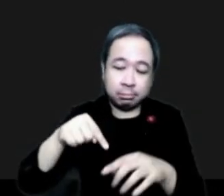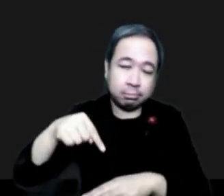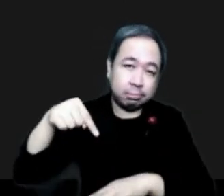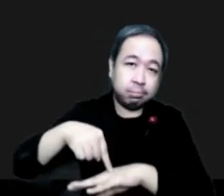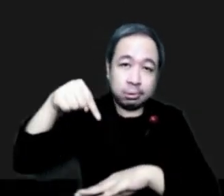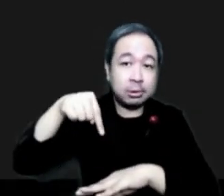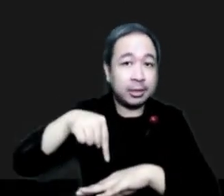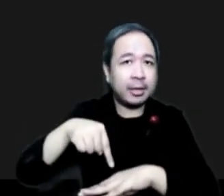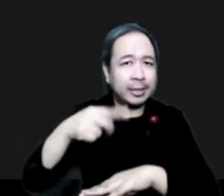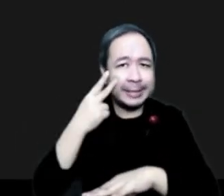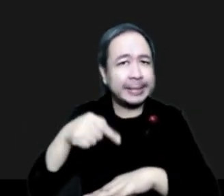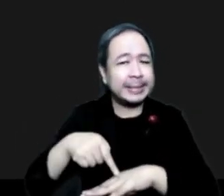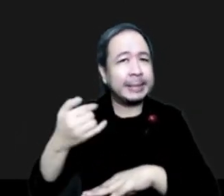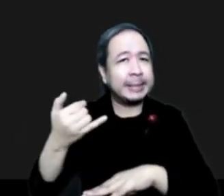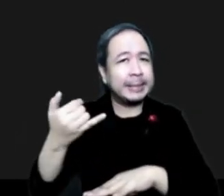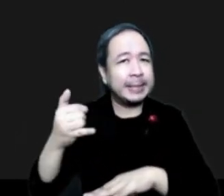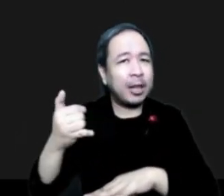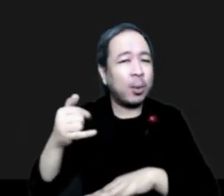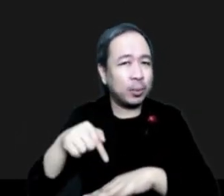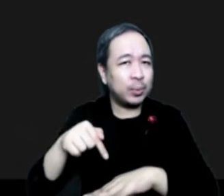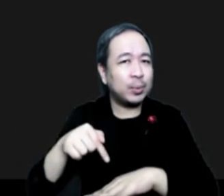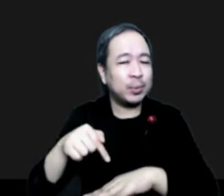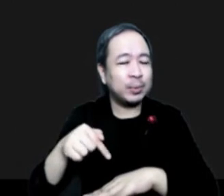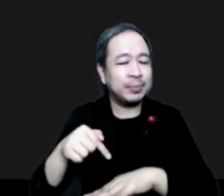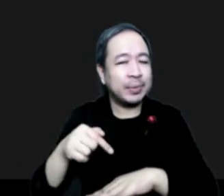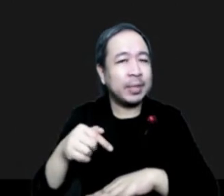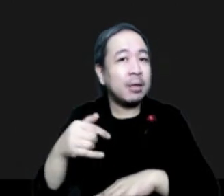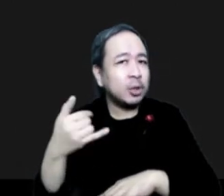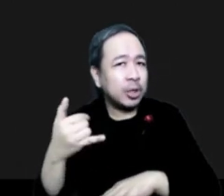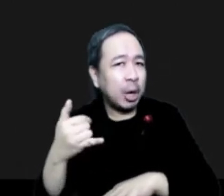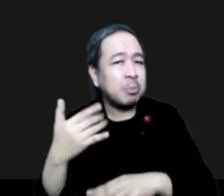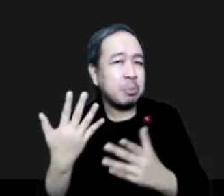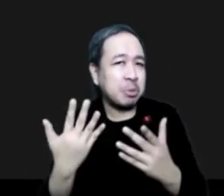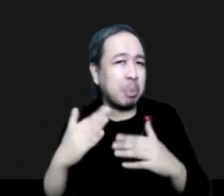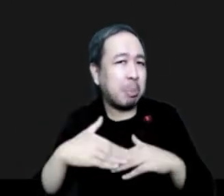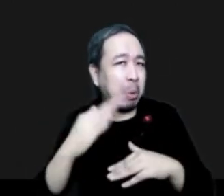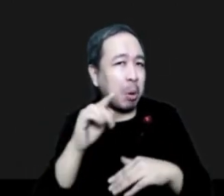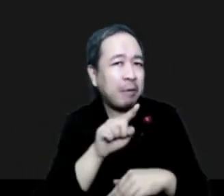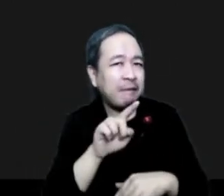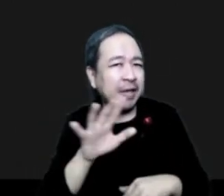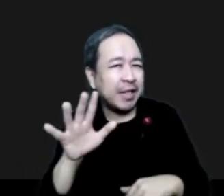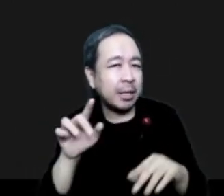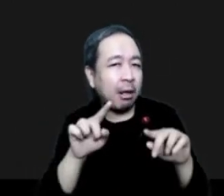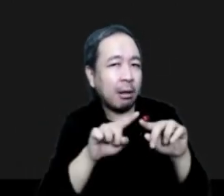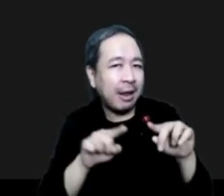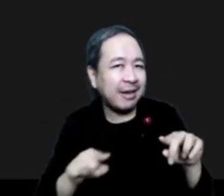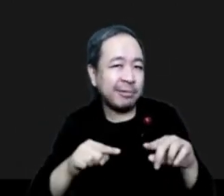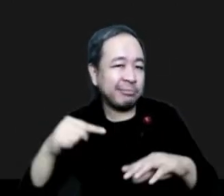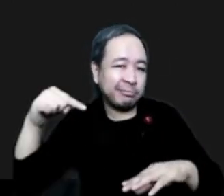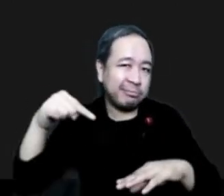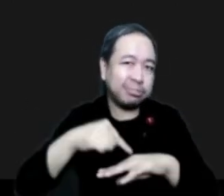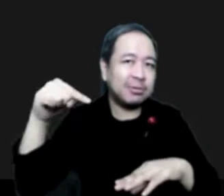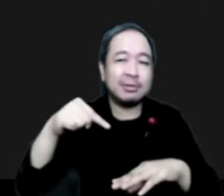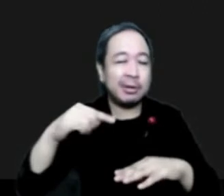que hayan caído a tierra, ¿verdad? 15 descargas o más de las cuales por lo menos 3 hayan caído a